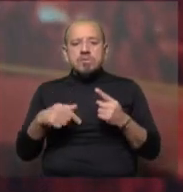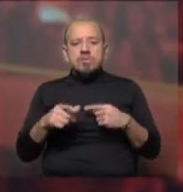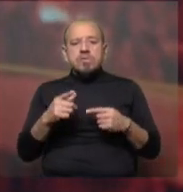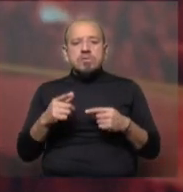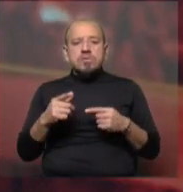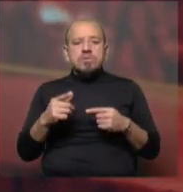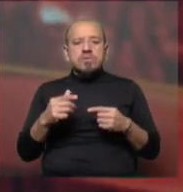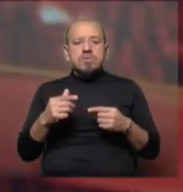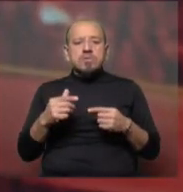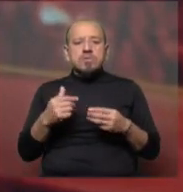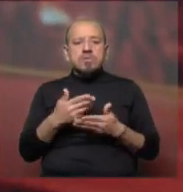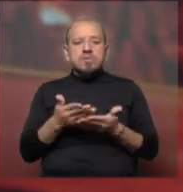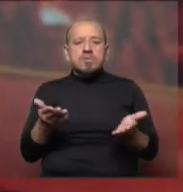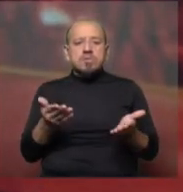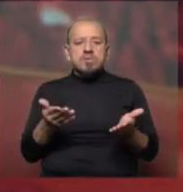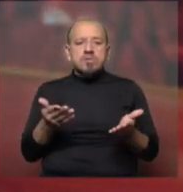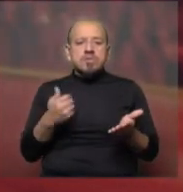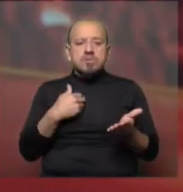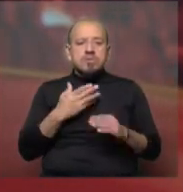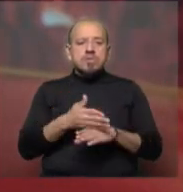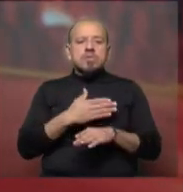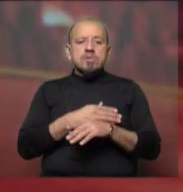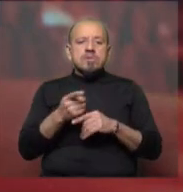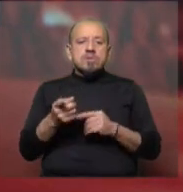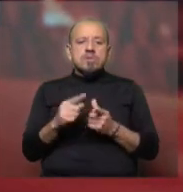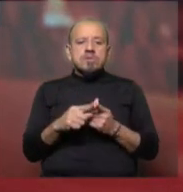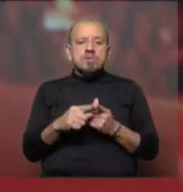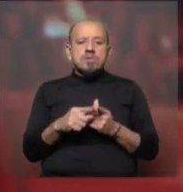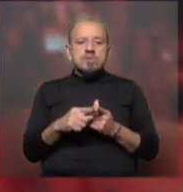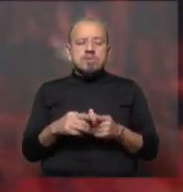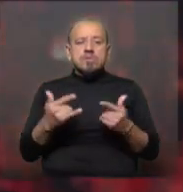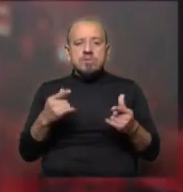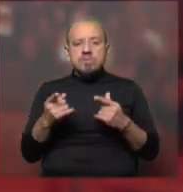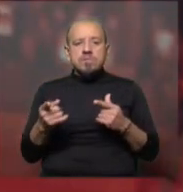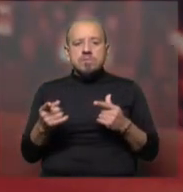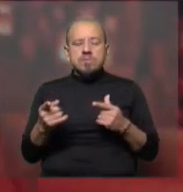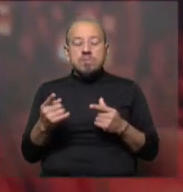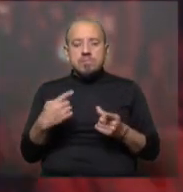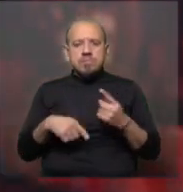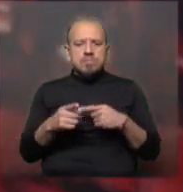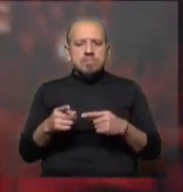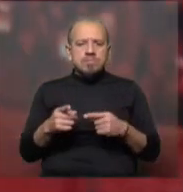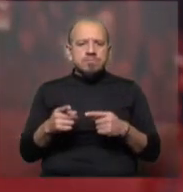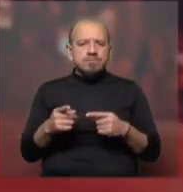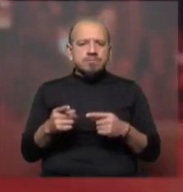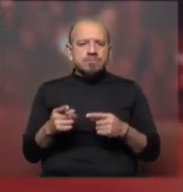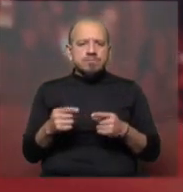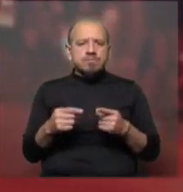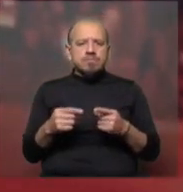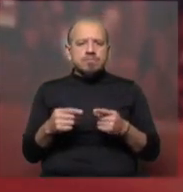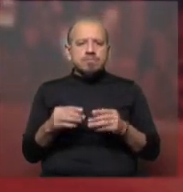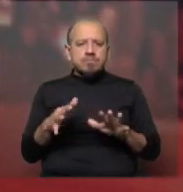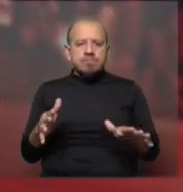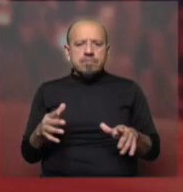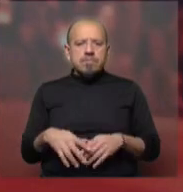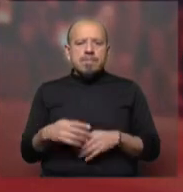género. Si me voy antes que vos de Jaime Ross, imagínatelo en metal. Y lo más lindo de eso fue la repercusión que